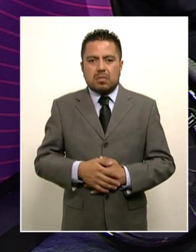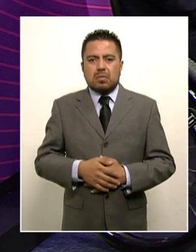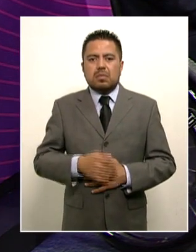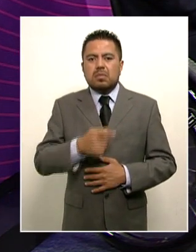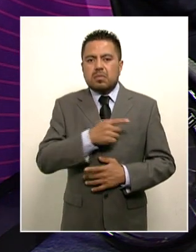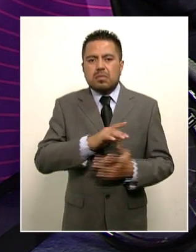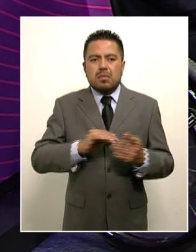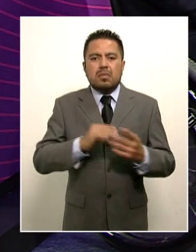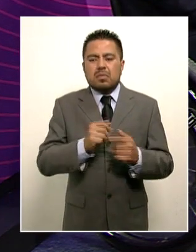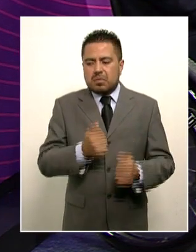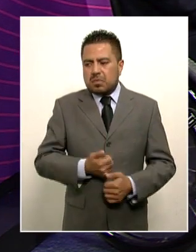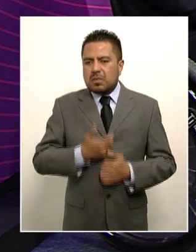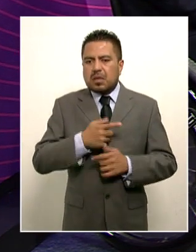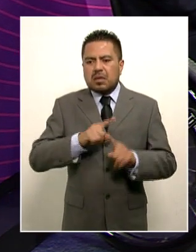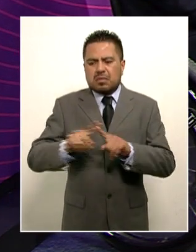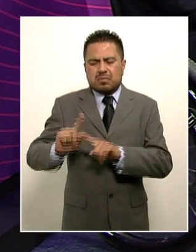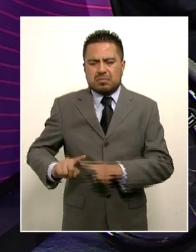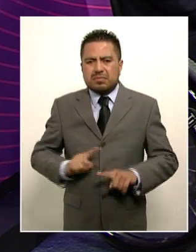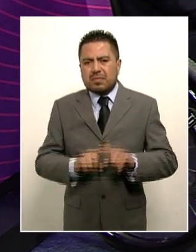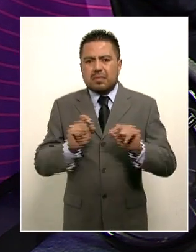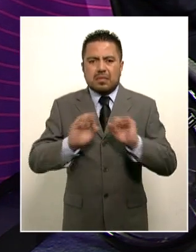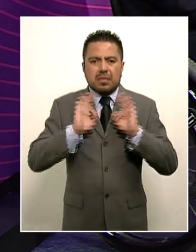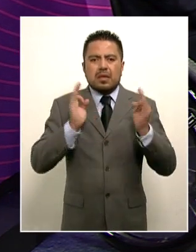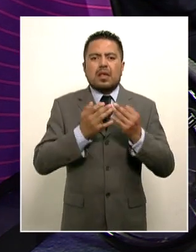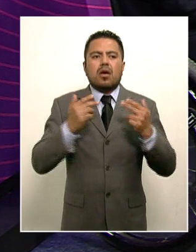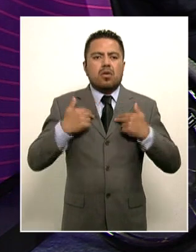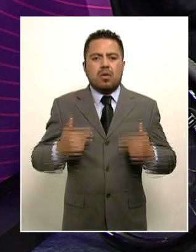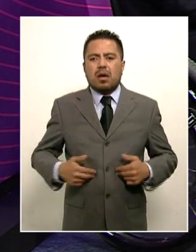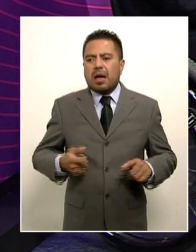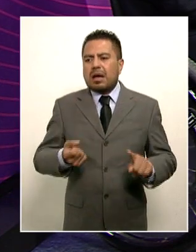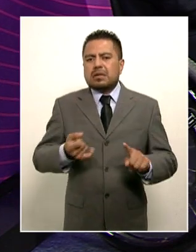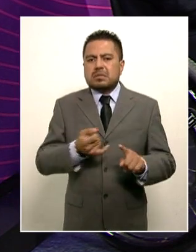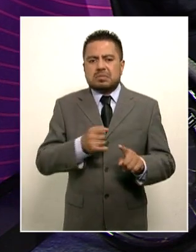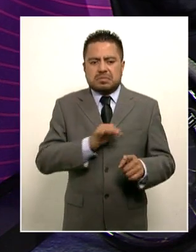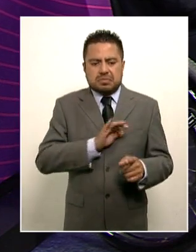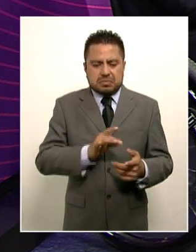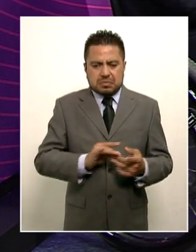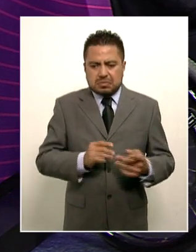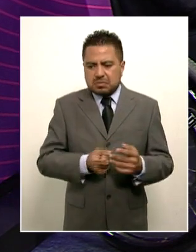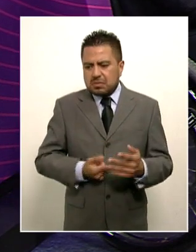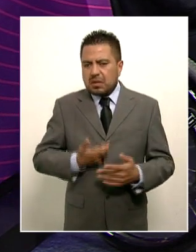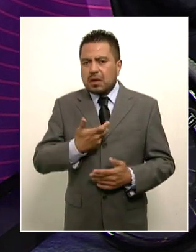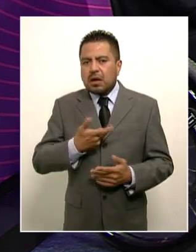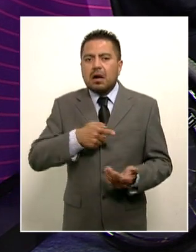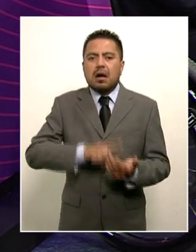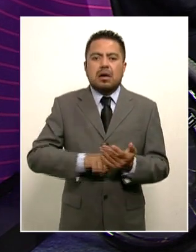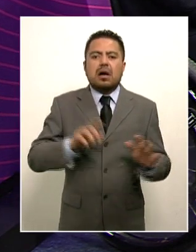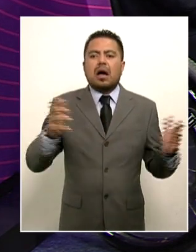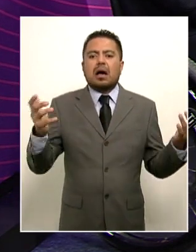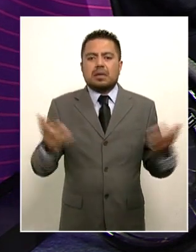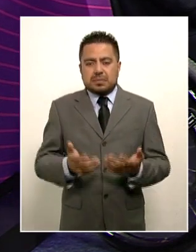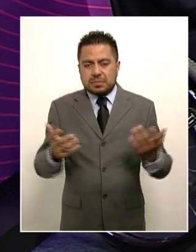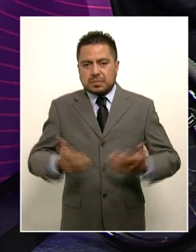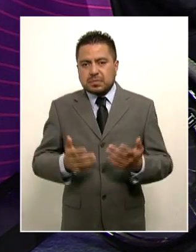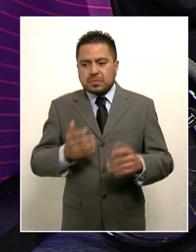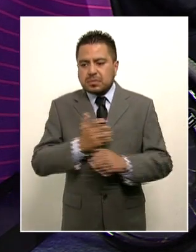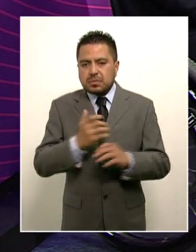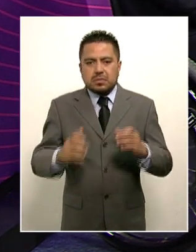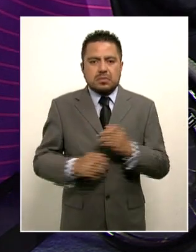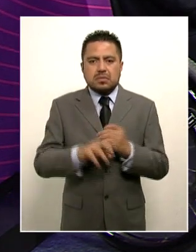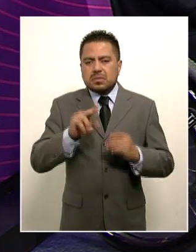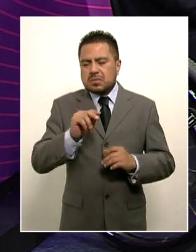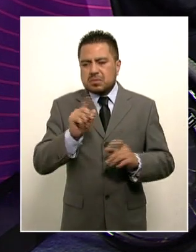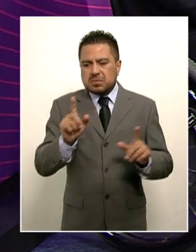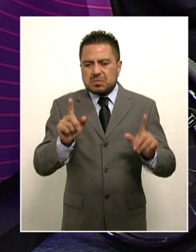se manifiesta de muy distintas maneras, ¿no? Pero los seres humanos somos intencionales, o sea, con lo que hacemos, con cosas que no son